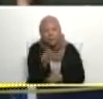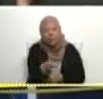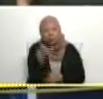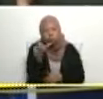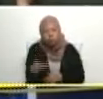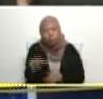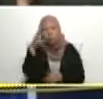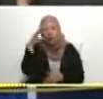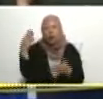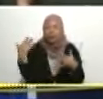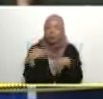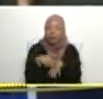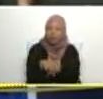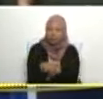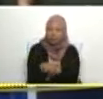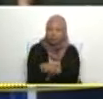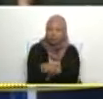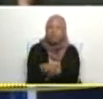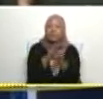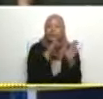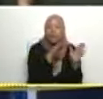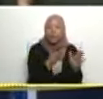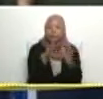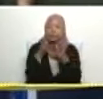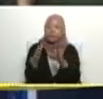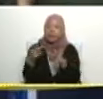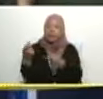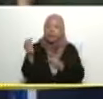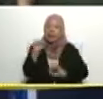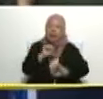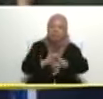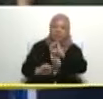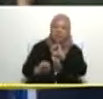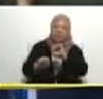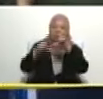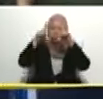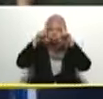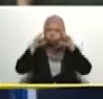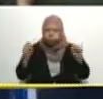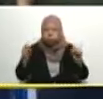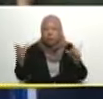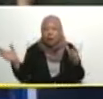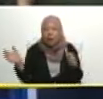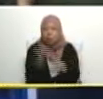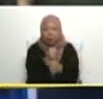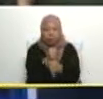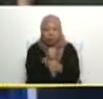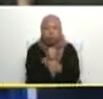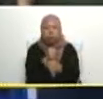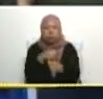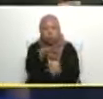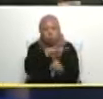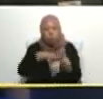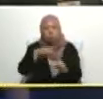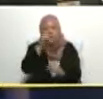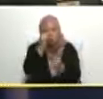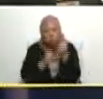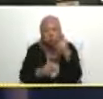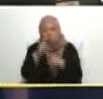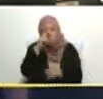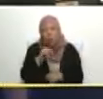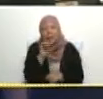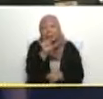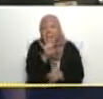sus integrantes y los organismos de contrainteligencia han detectado solo en el último año